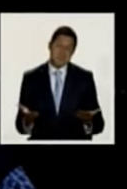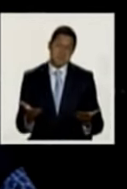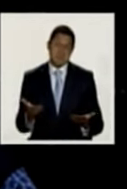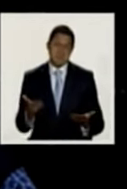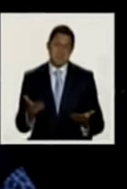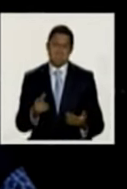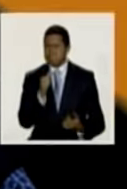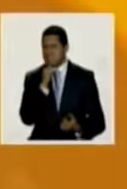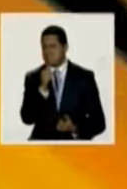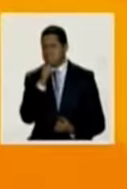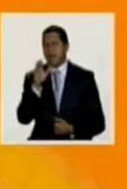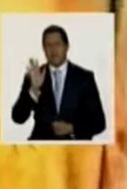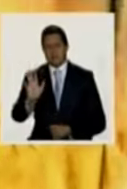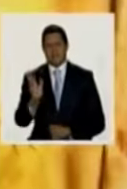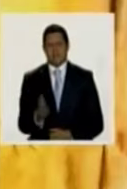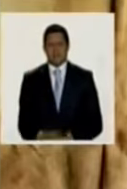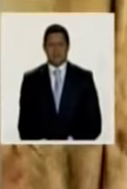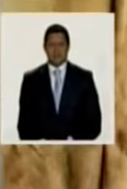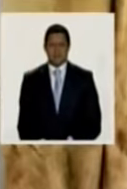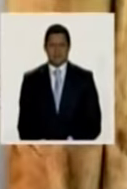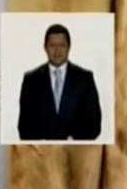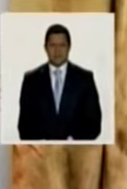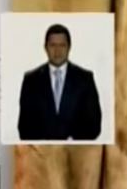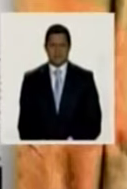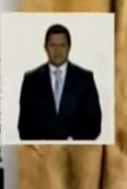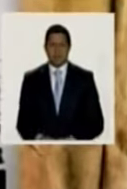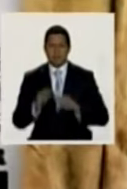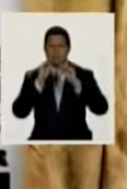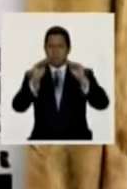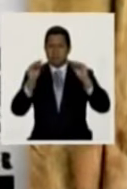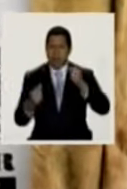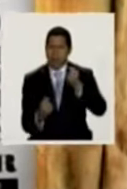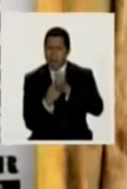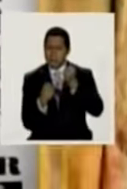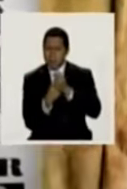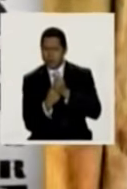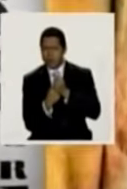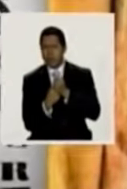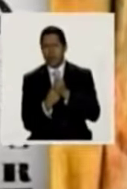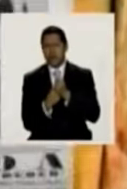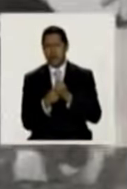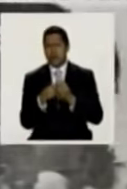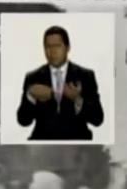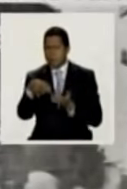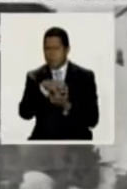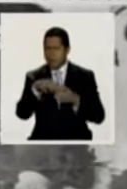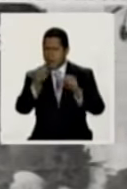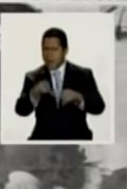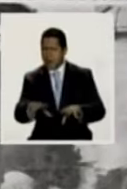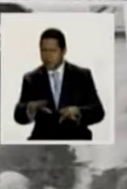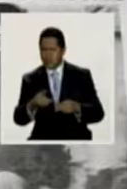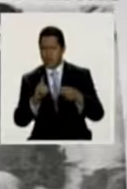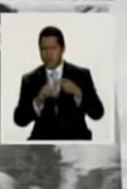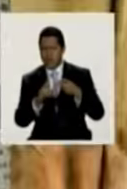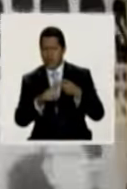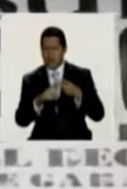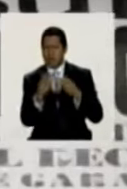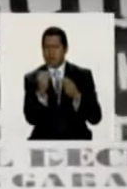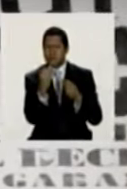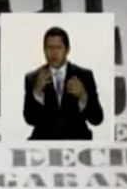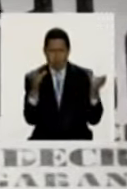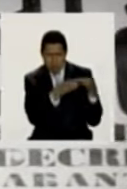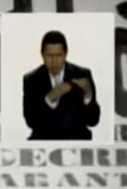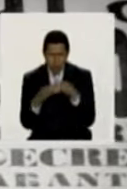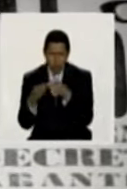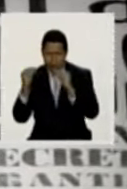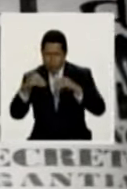bueno, le fue muy mal allí. Se anunciaron apoyos por una parte. rumores de renuncia por otra. Hubo numerosas